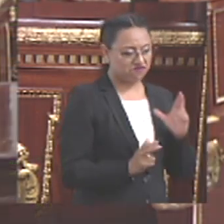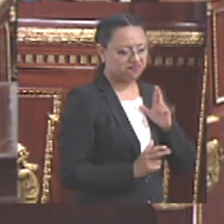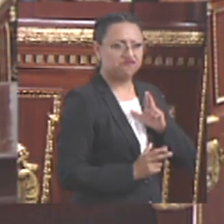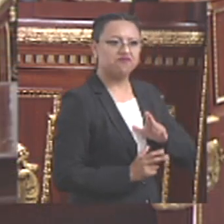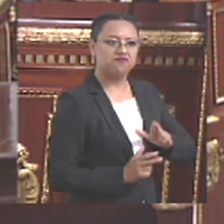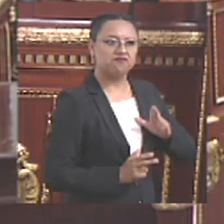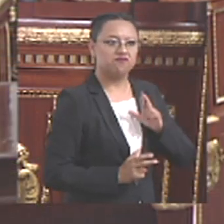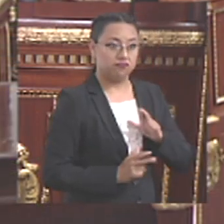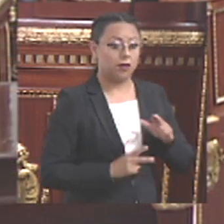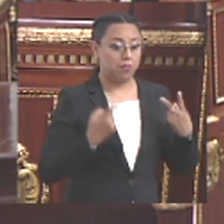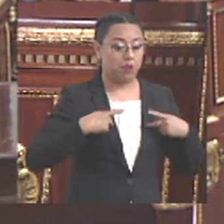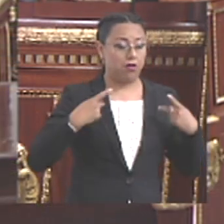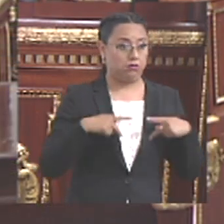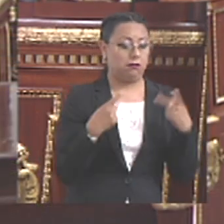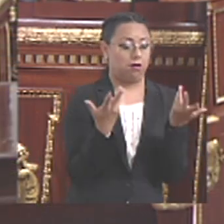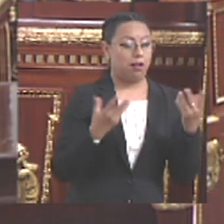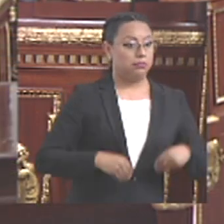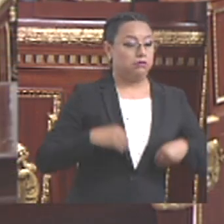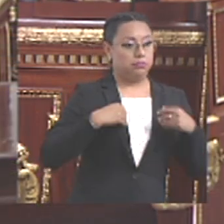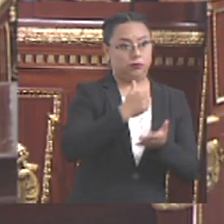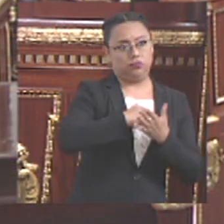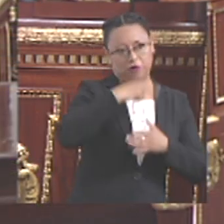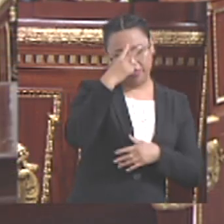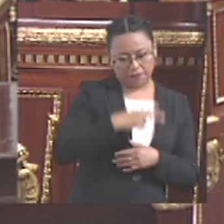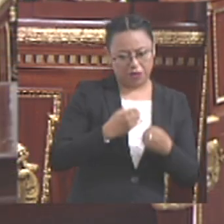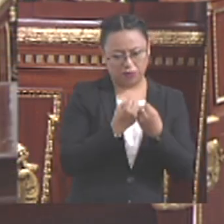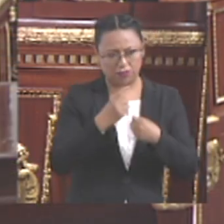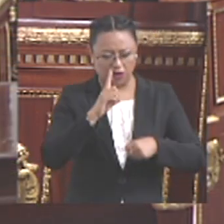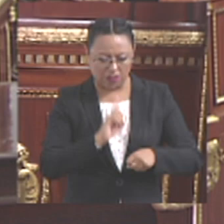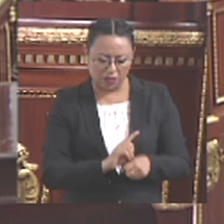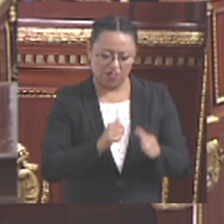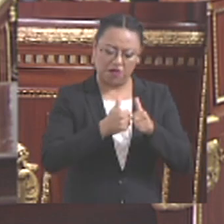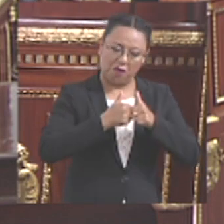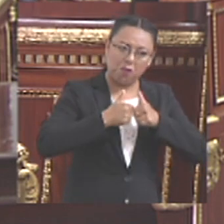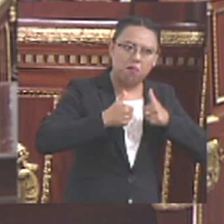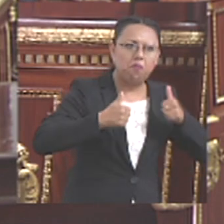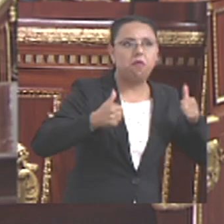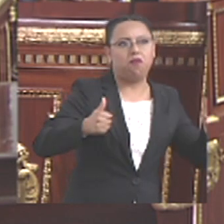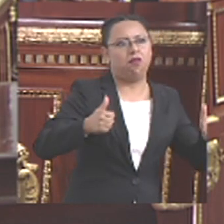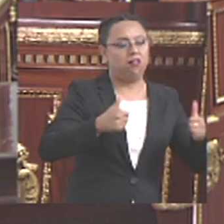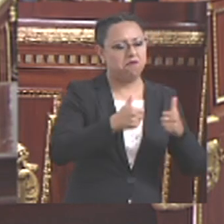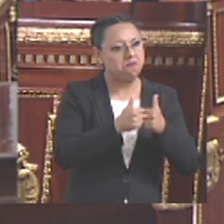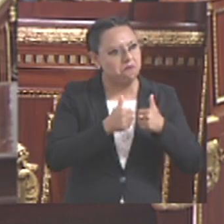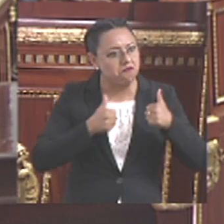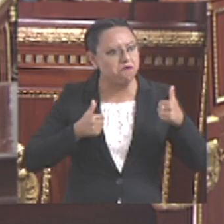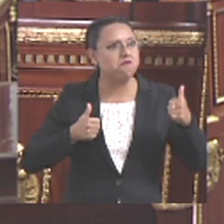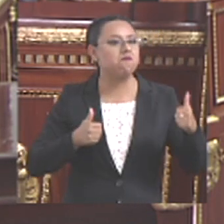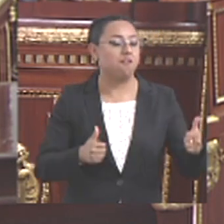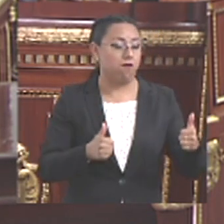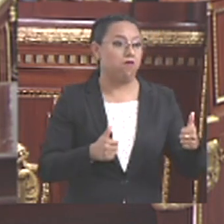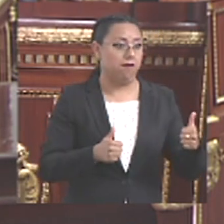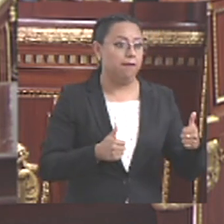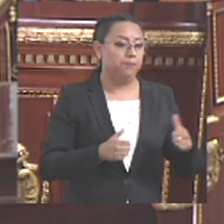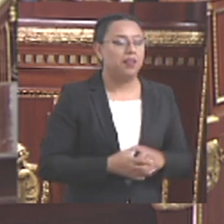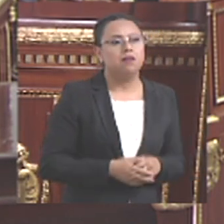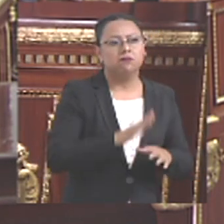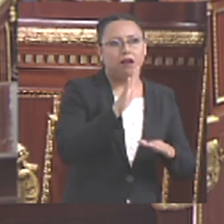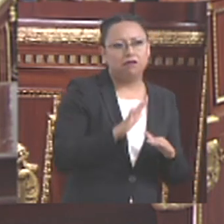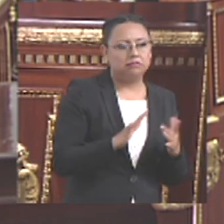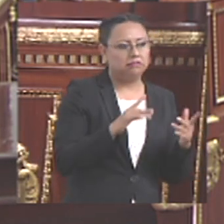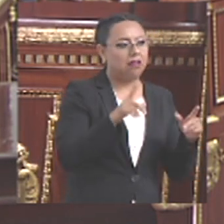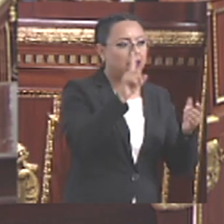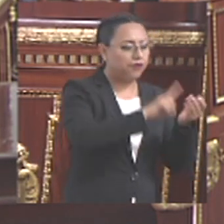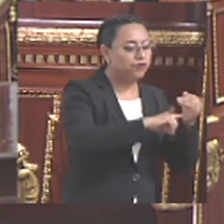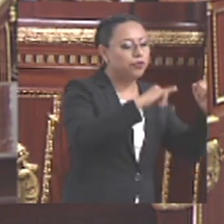las y los ciudadanos, donde dividimos a la sociedad desde los más altos espacios de las jerarquías